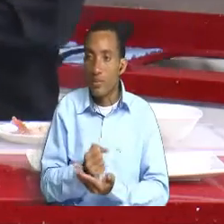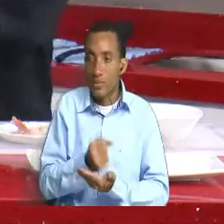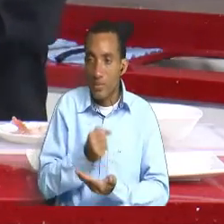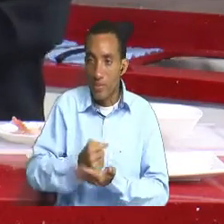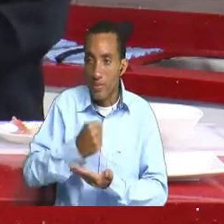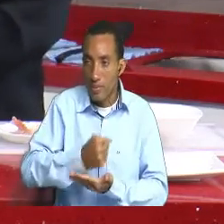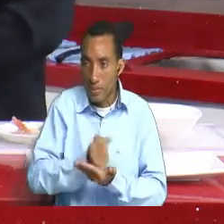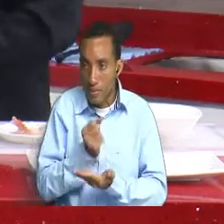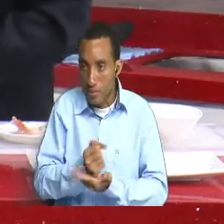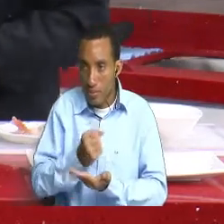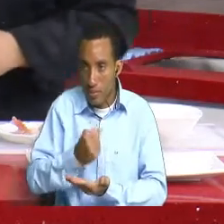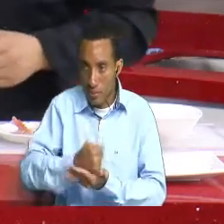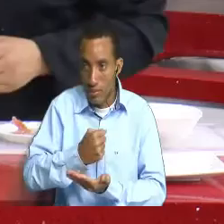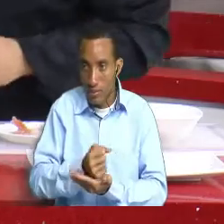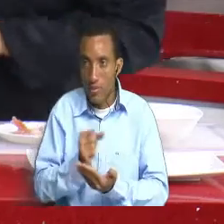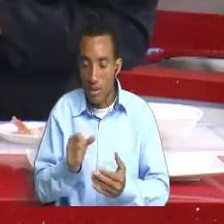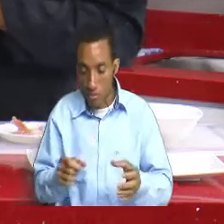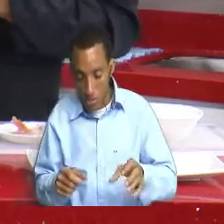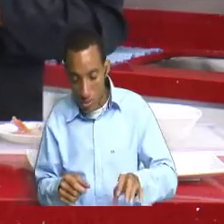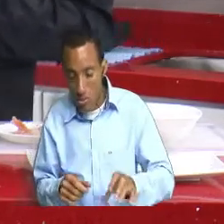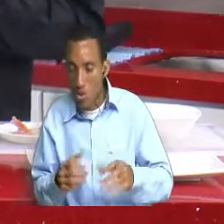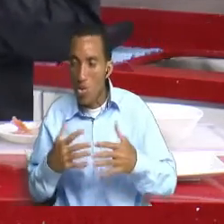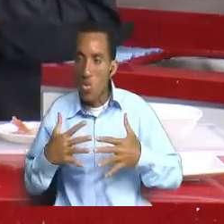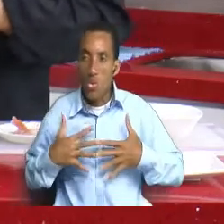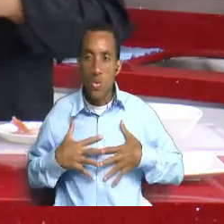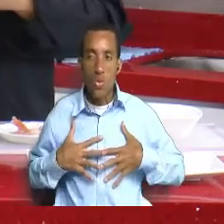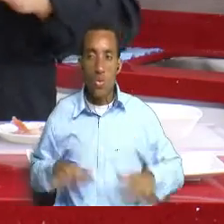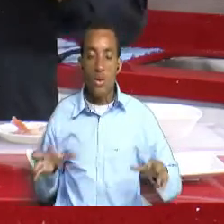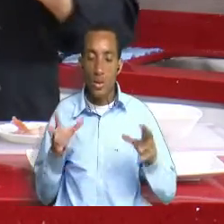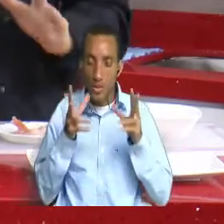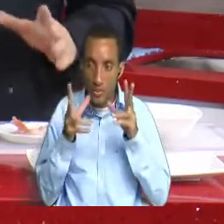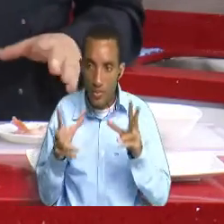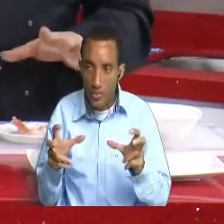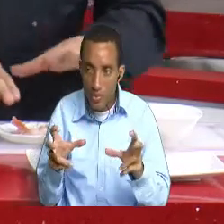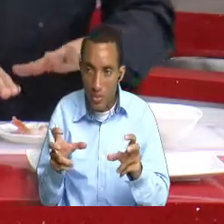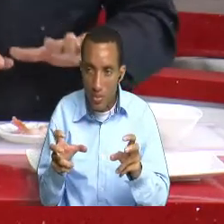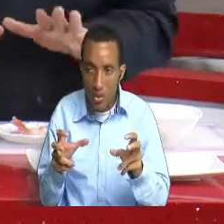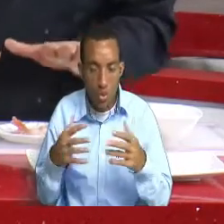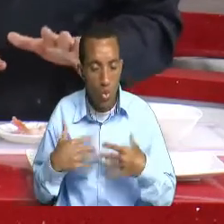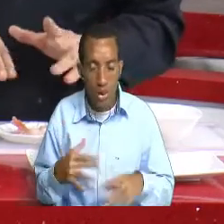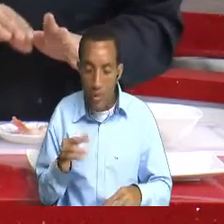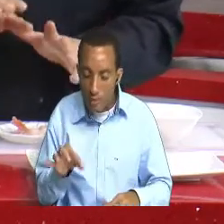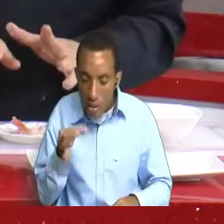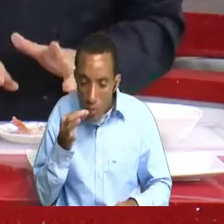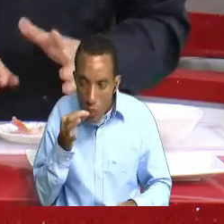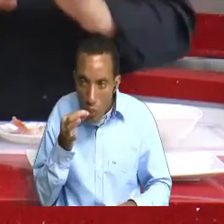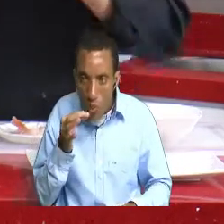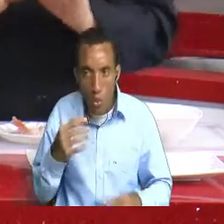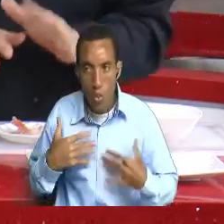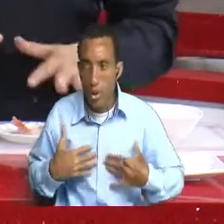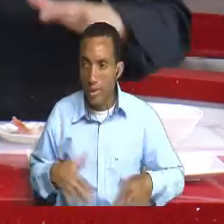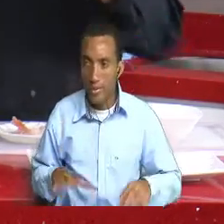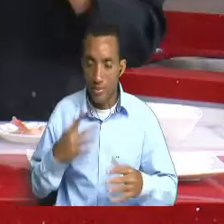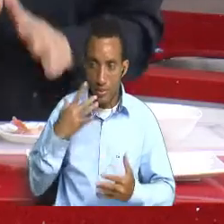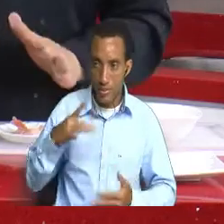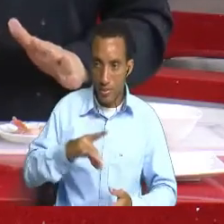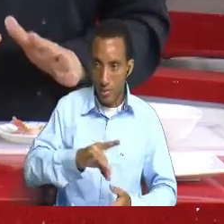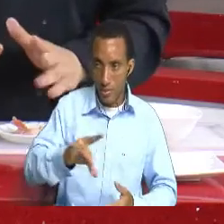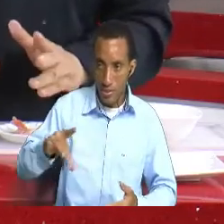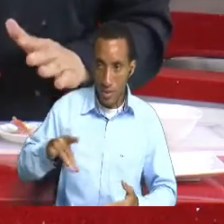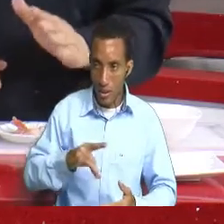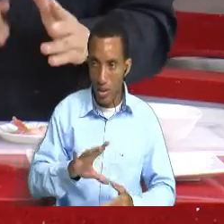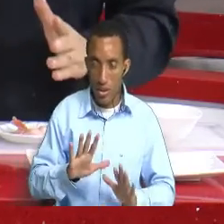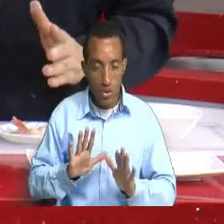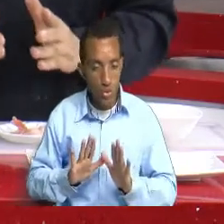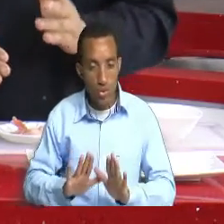y claros nuestros langostinos es el sabor de darle a nuestro langostino entonces yo tengo más le agrego sal para dejarle el sabor de